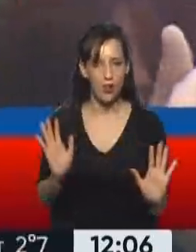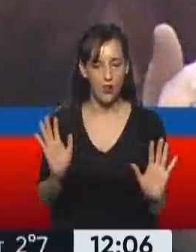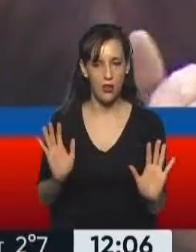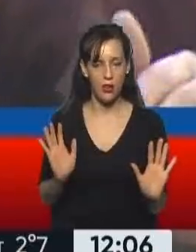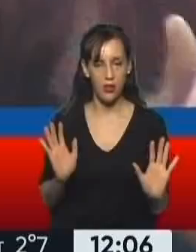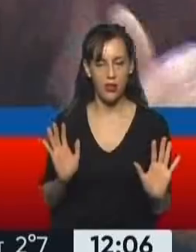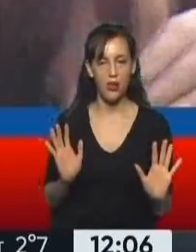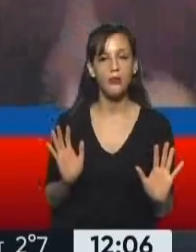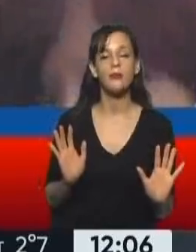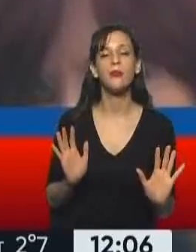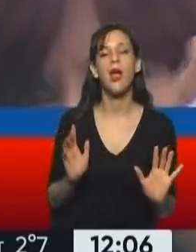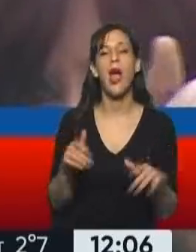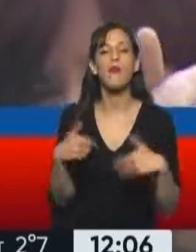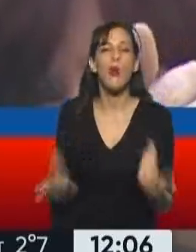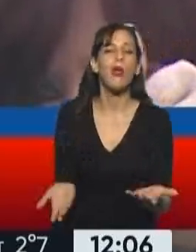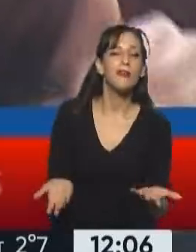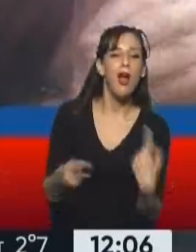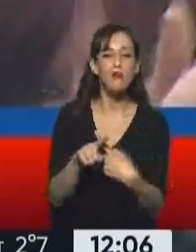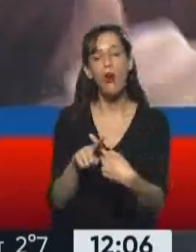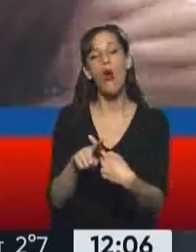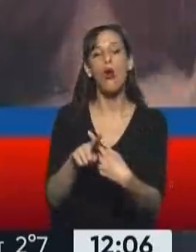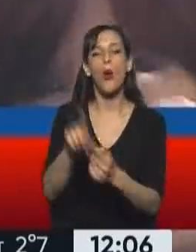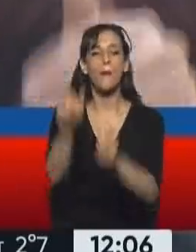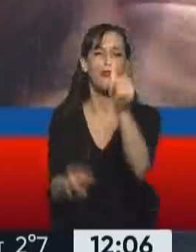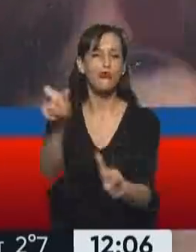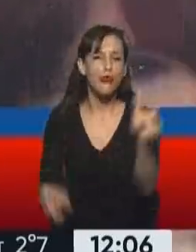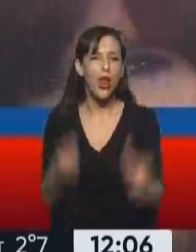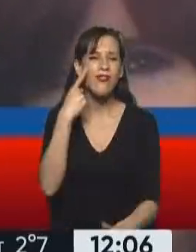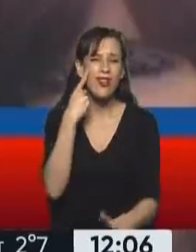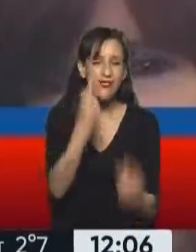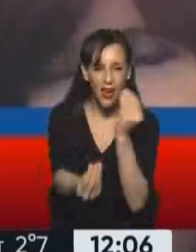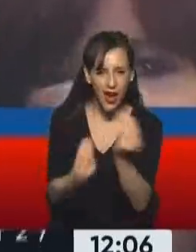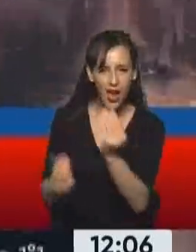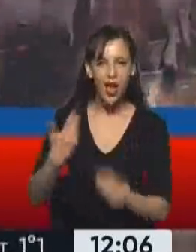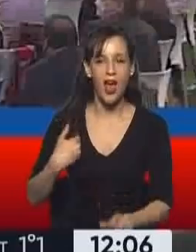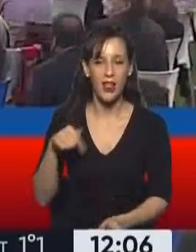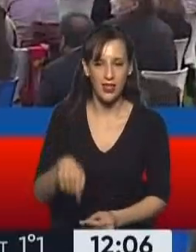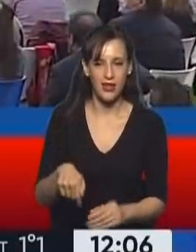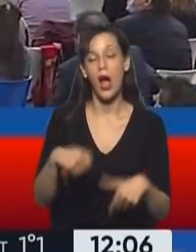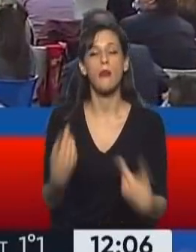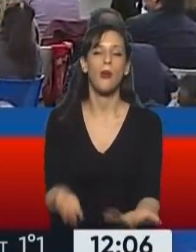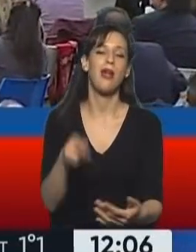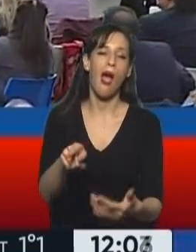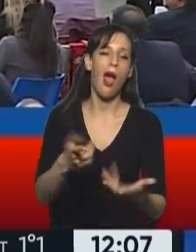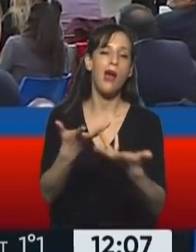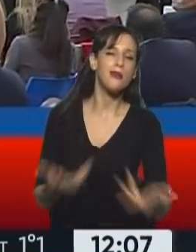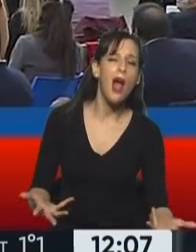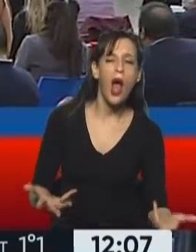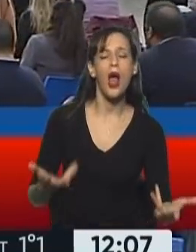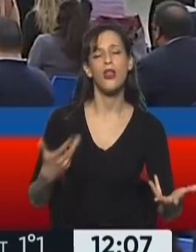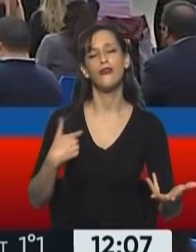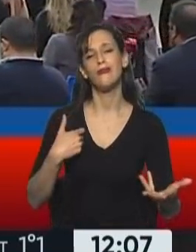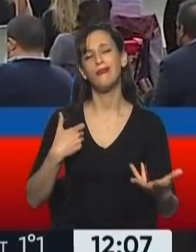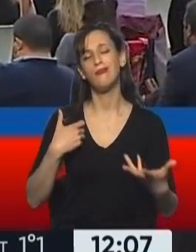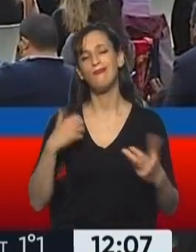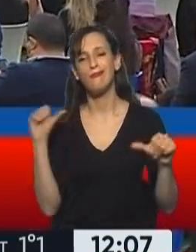Operar sobre el cansancio lógico de los hombres y mujeres de nuestro país tras esta pandemia